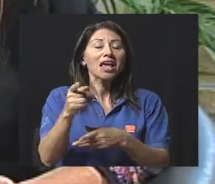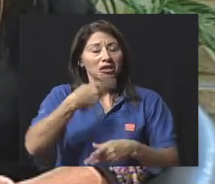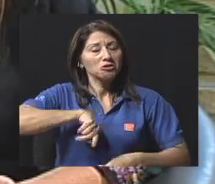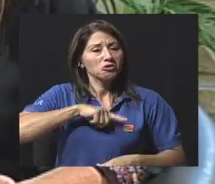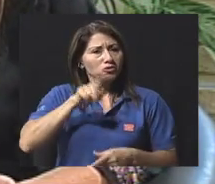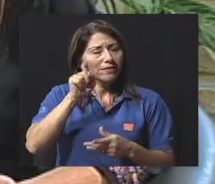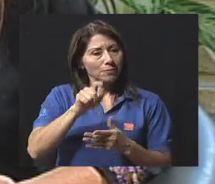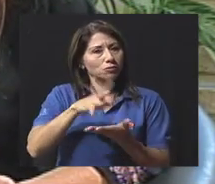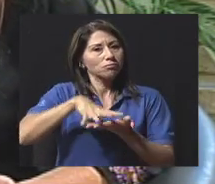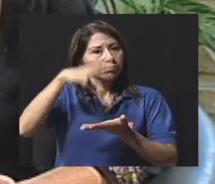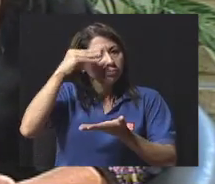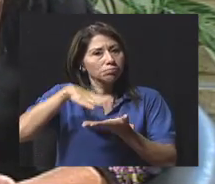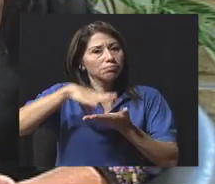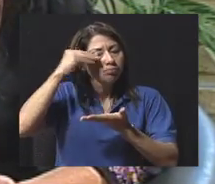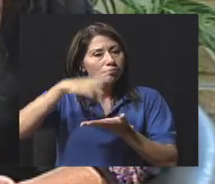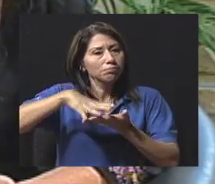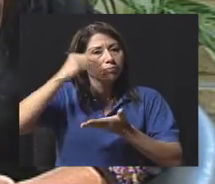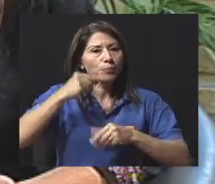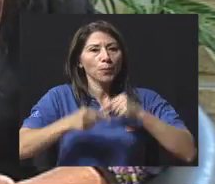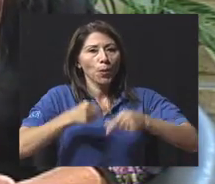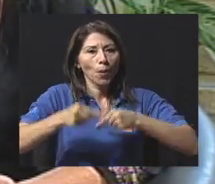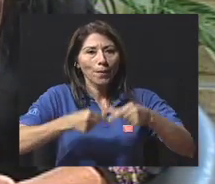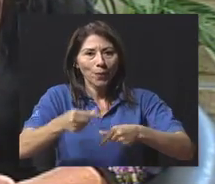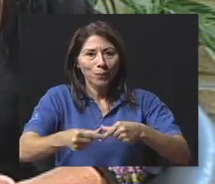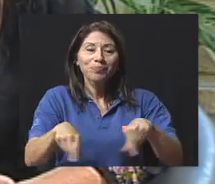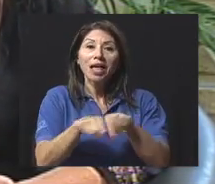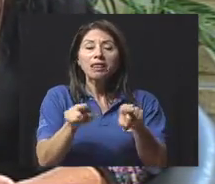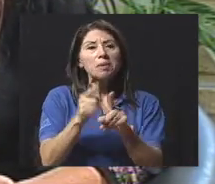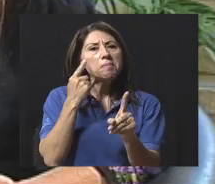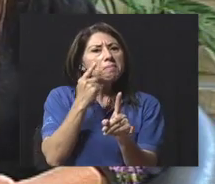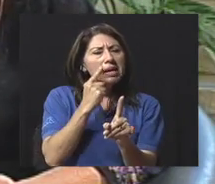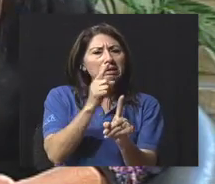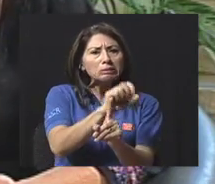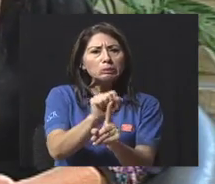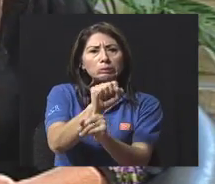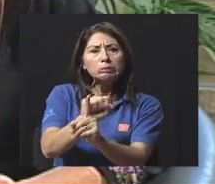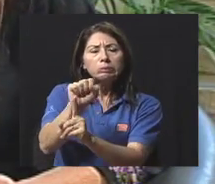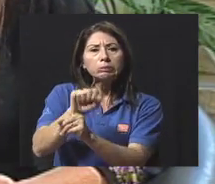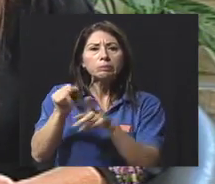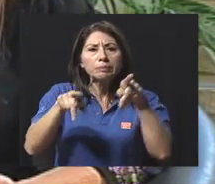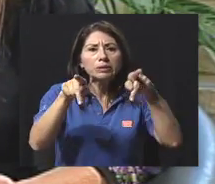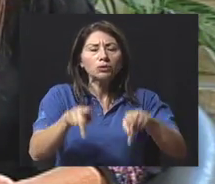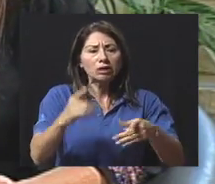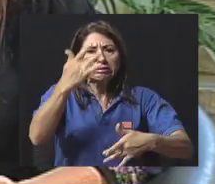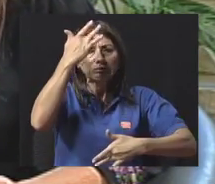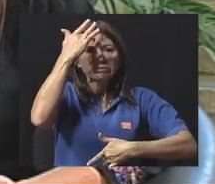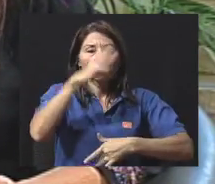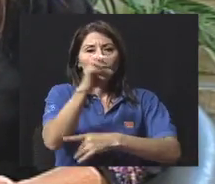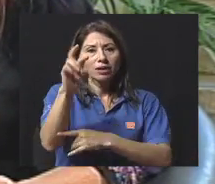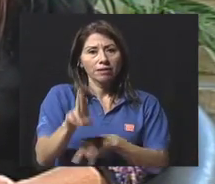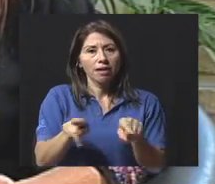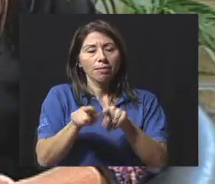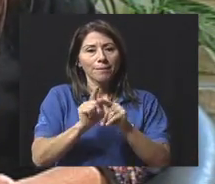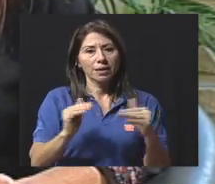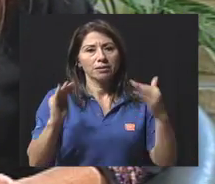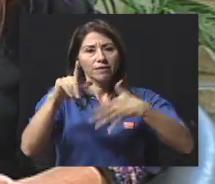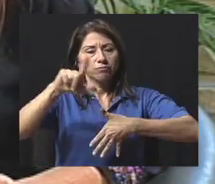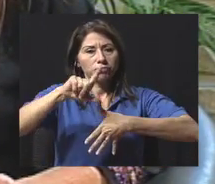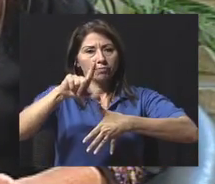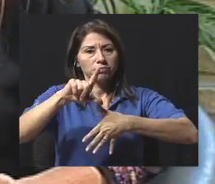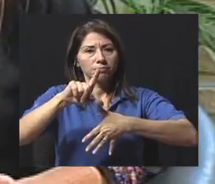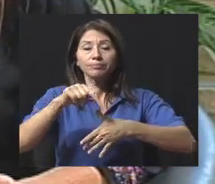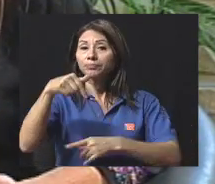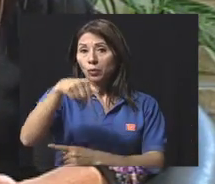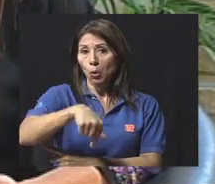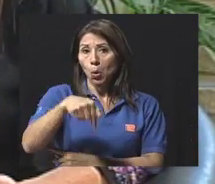chin cunya Y por supuesto sobre estos casos que hay en nuestro país y que se han dado alrededor de nuestra América Latina y el día de hoy